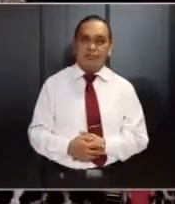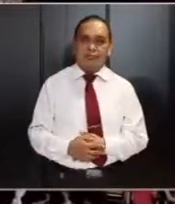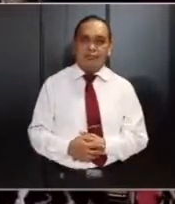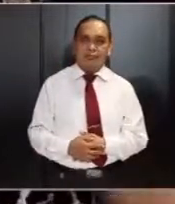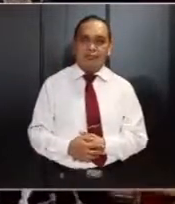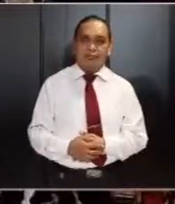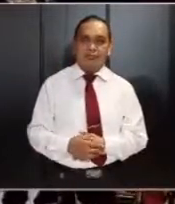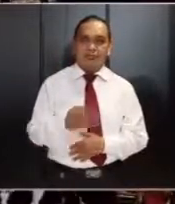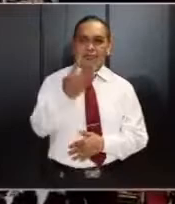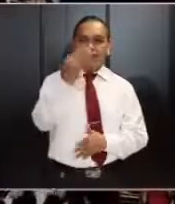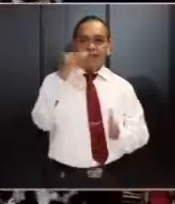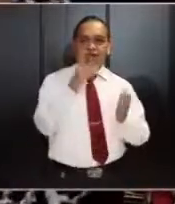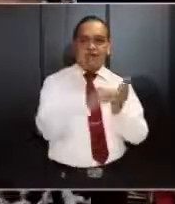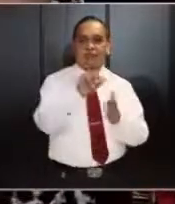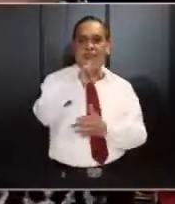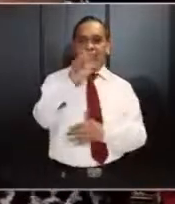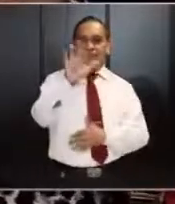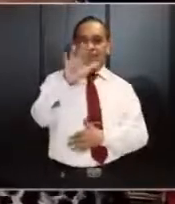Sí,